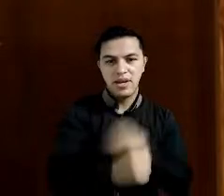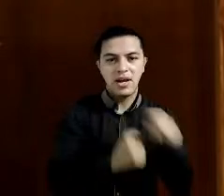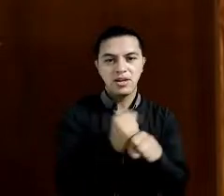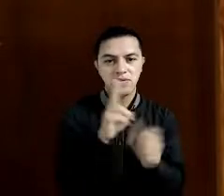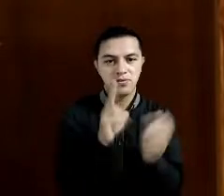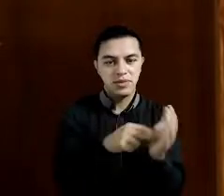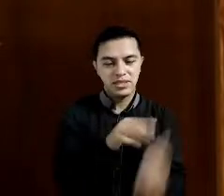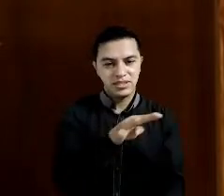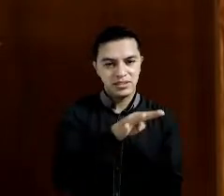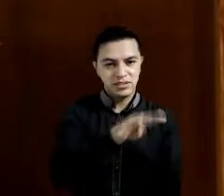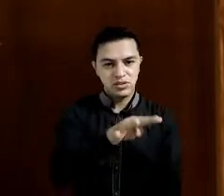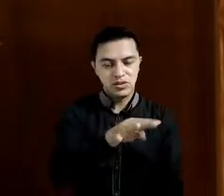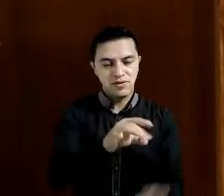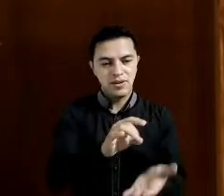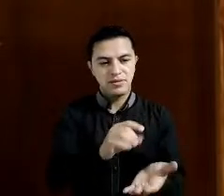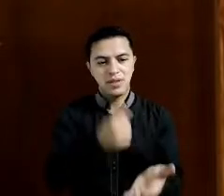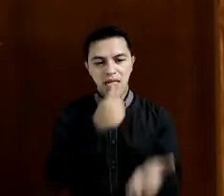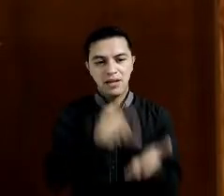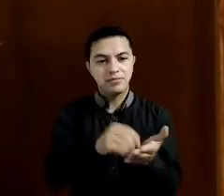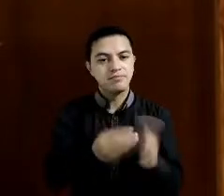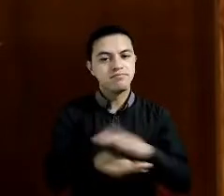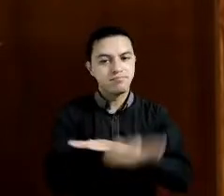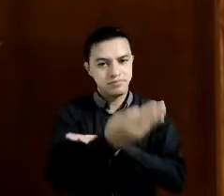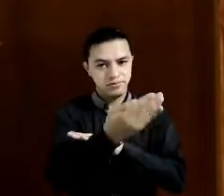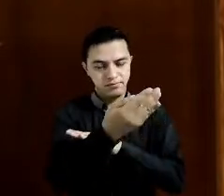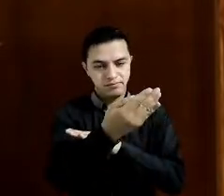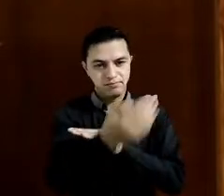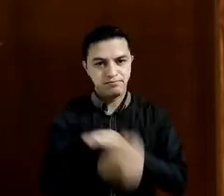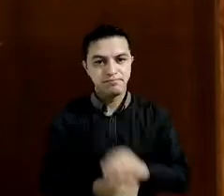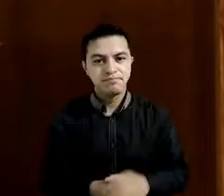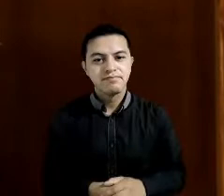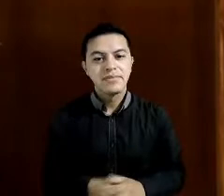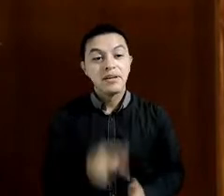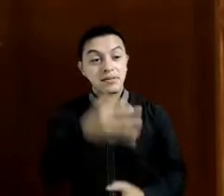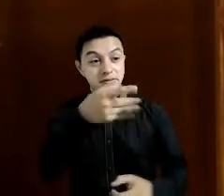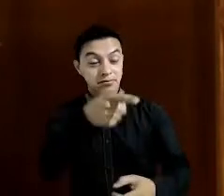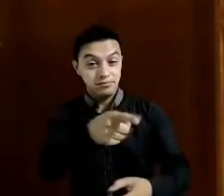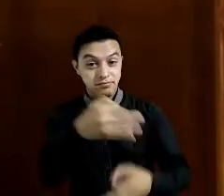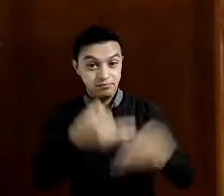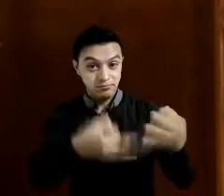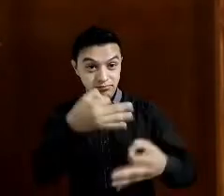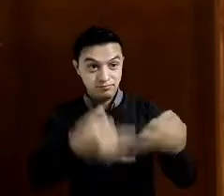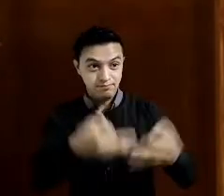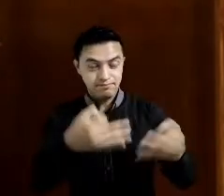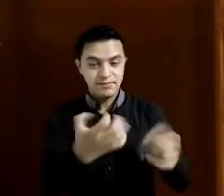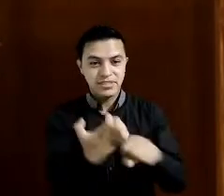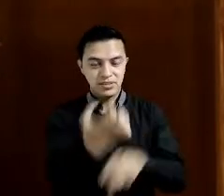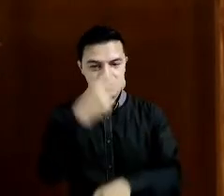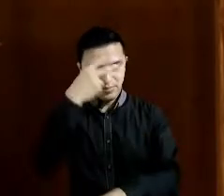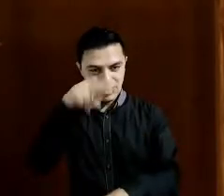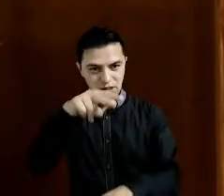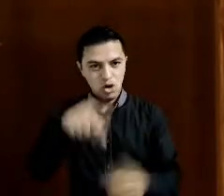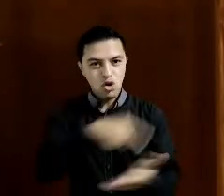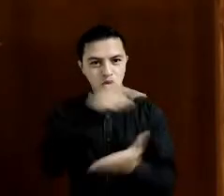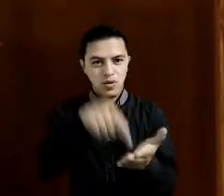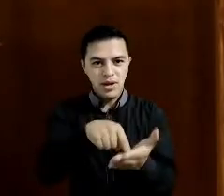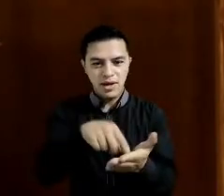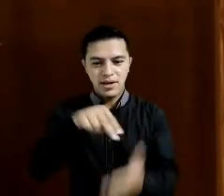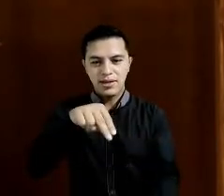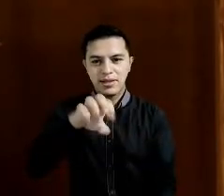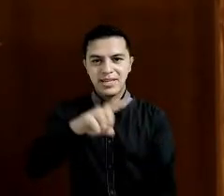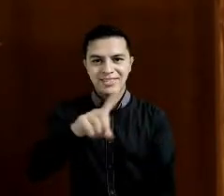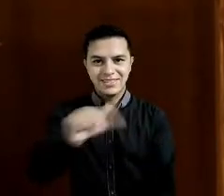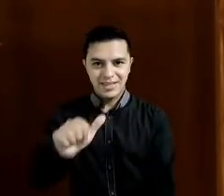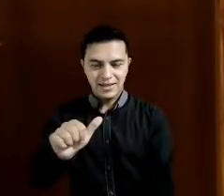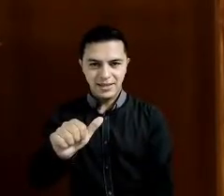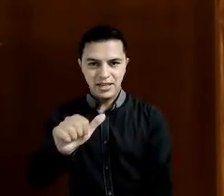de Correspondencia Común de los Juzgados del Distrito en el Estado de México, con sede en Nezahualcóyotl, en la